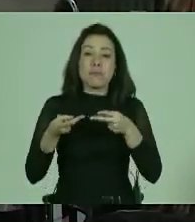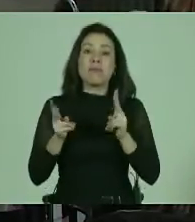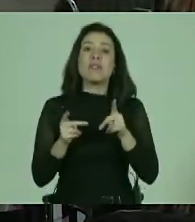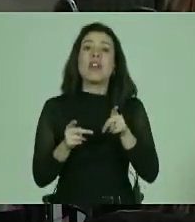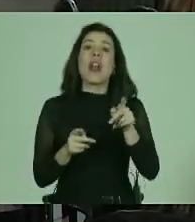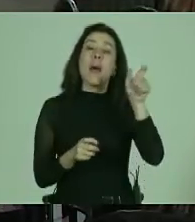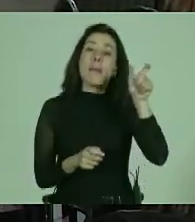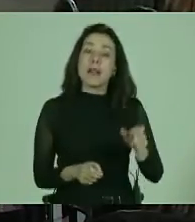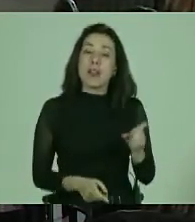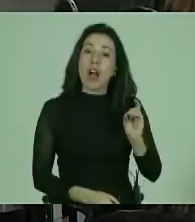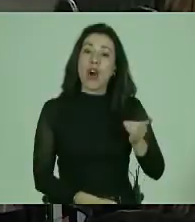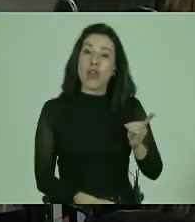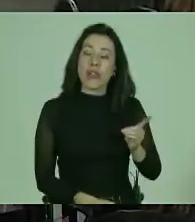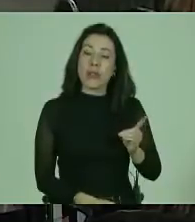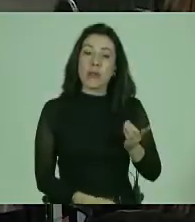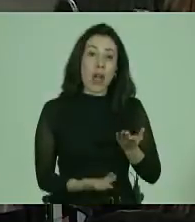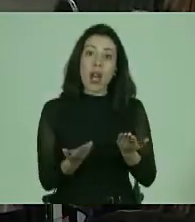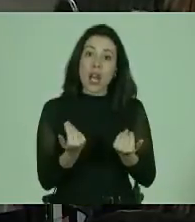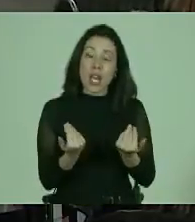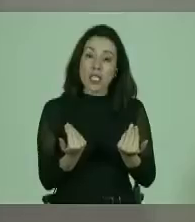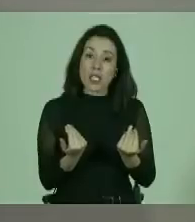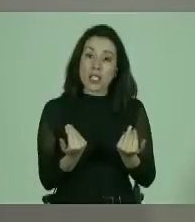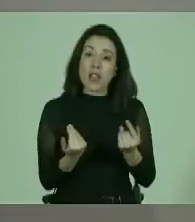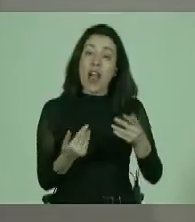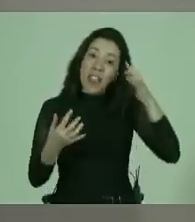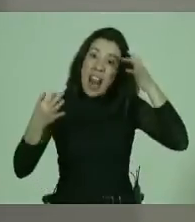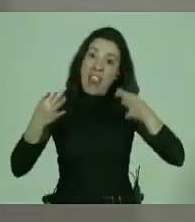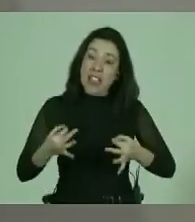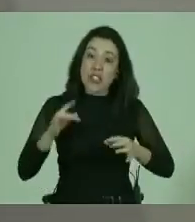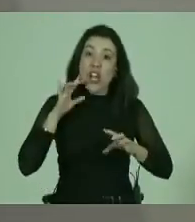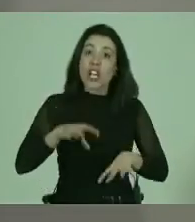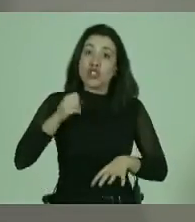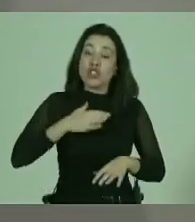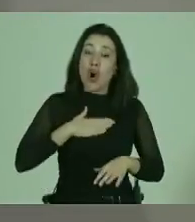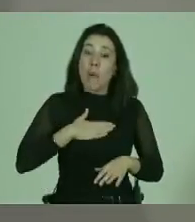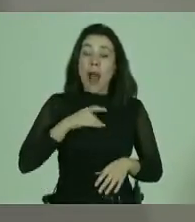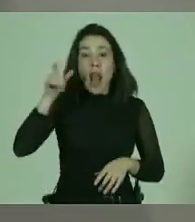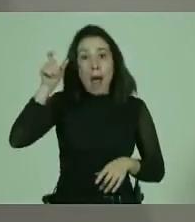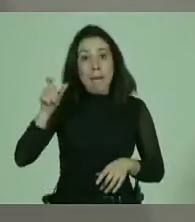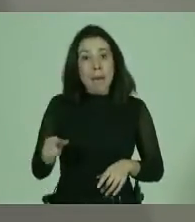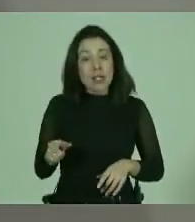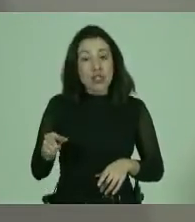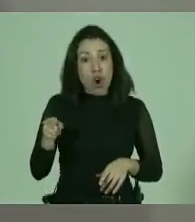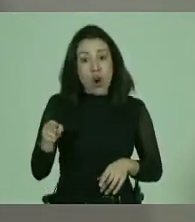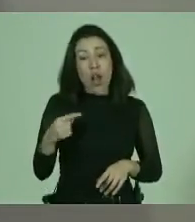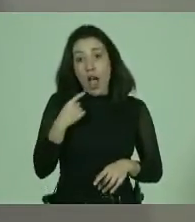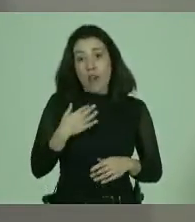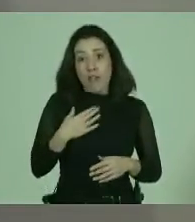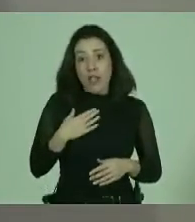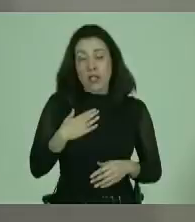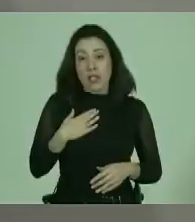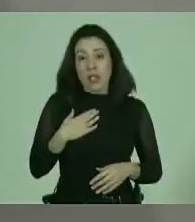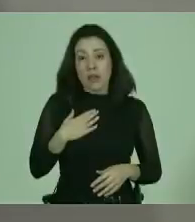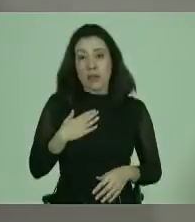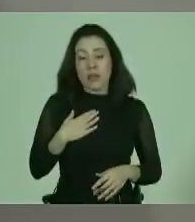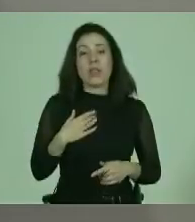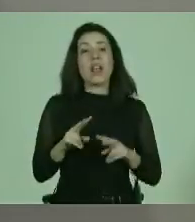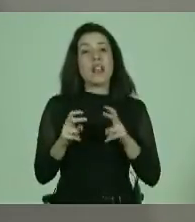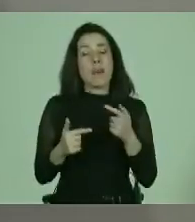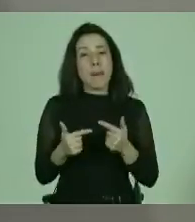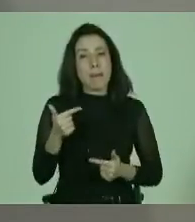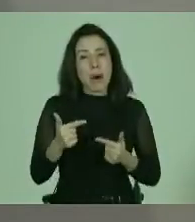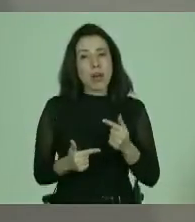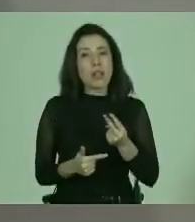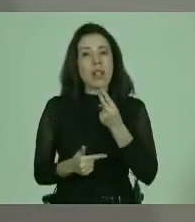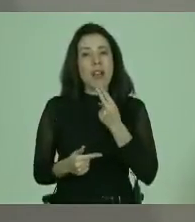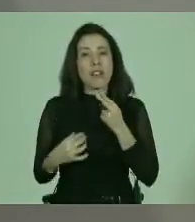con discapacidad que las necesidades que las decisiones las tomen los sujetos a los que les afectan y en la política y